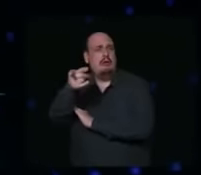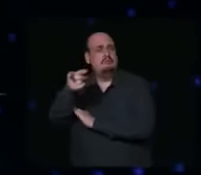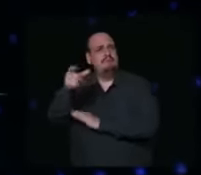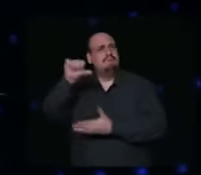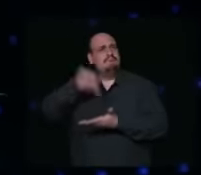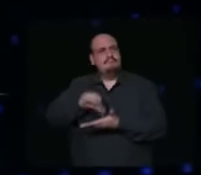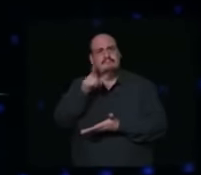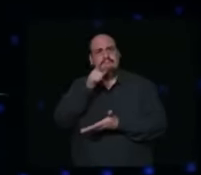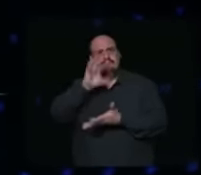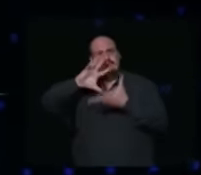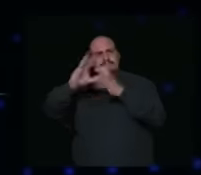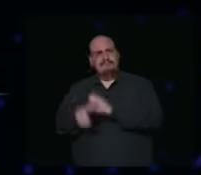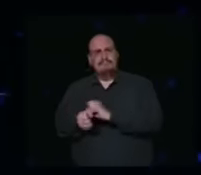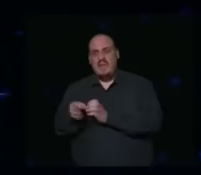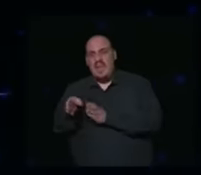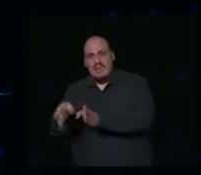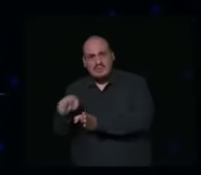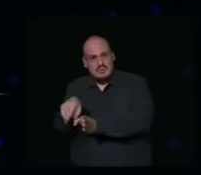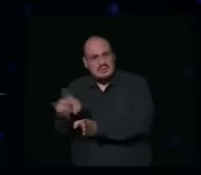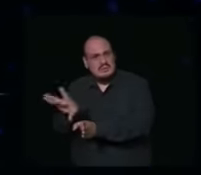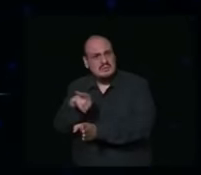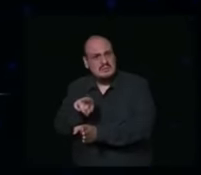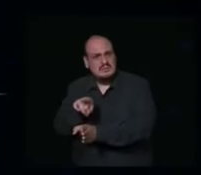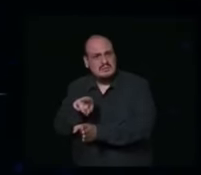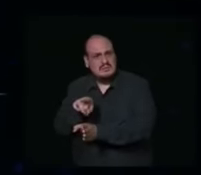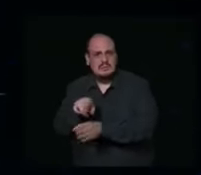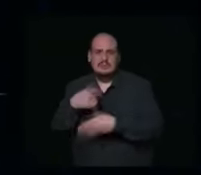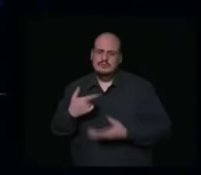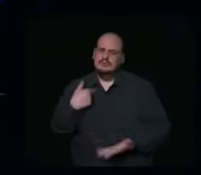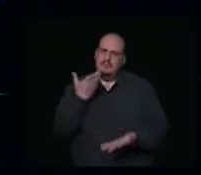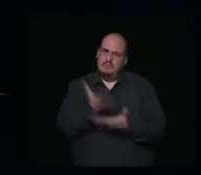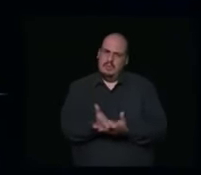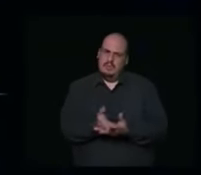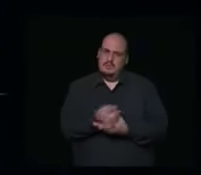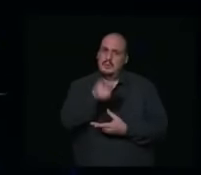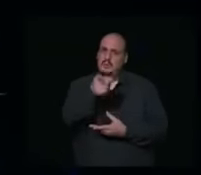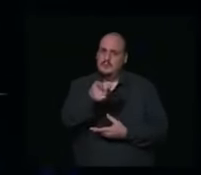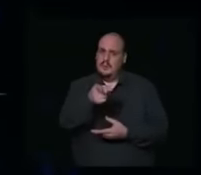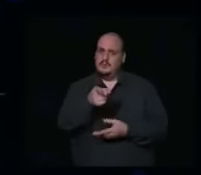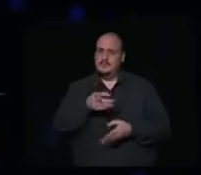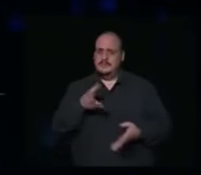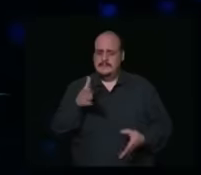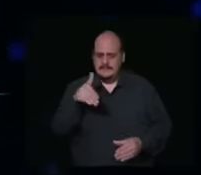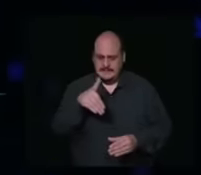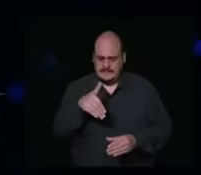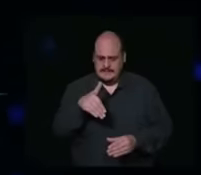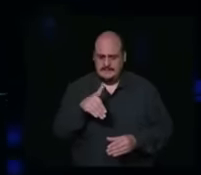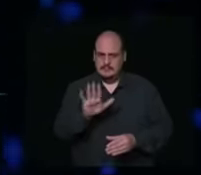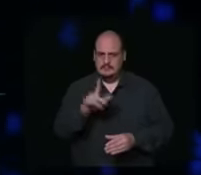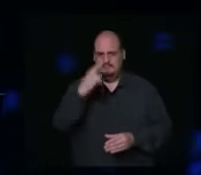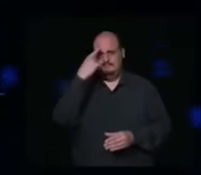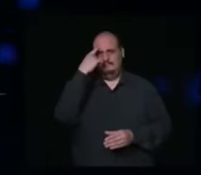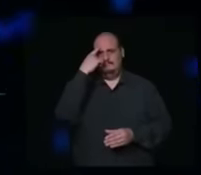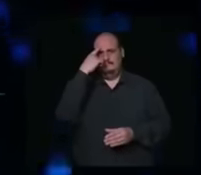miseria. Por eso te pido que al momento de evaluar tu voto, te preguntes